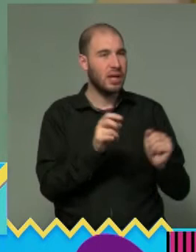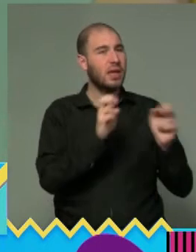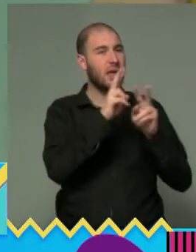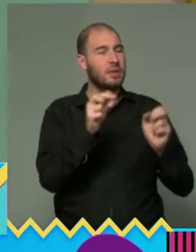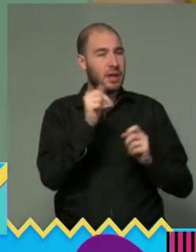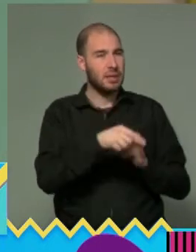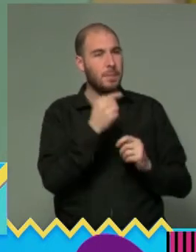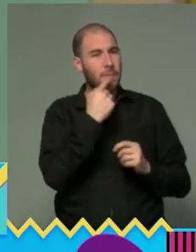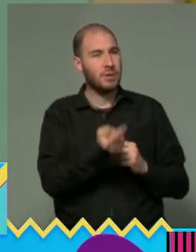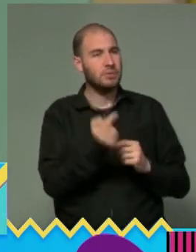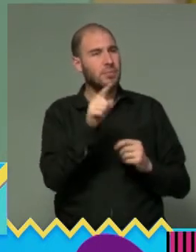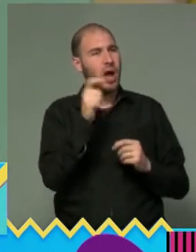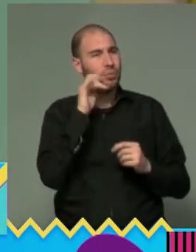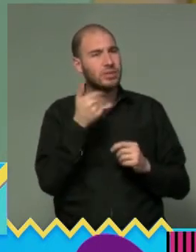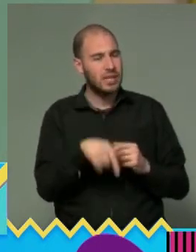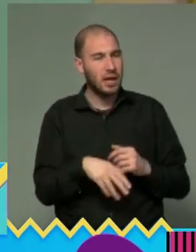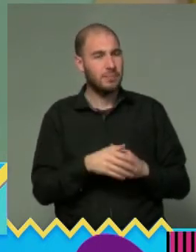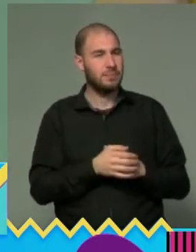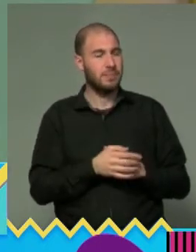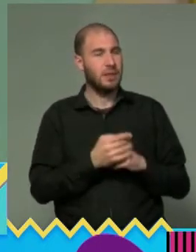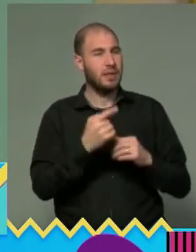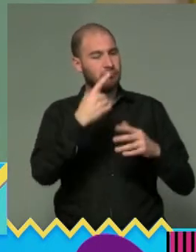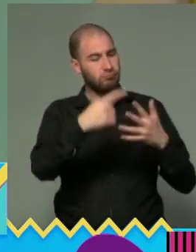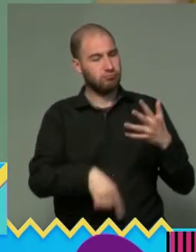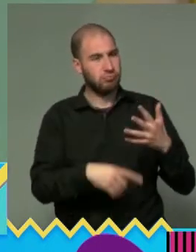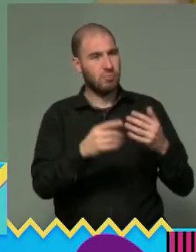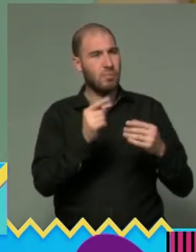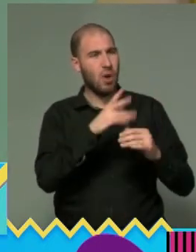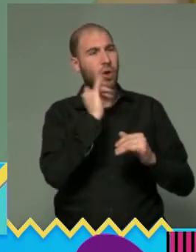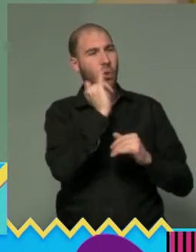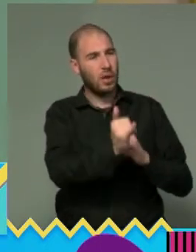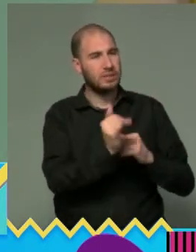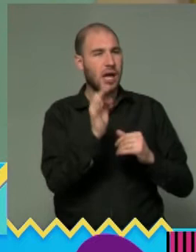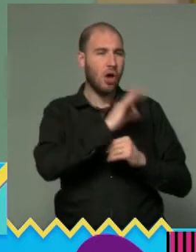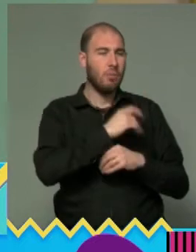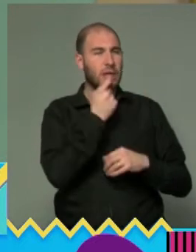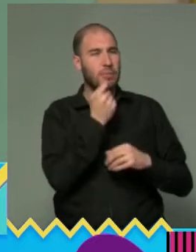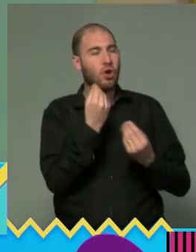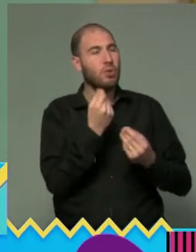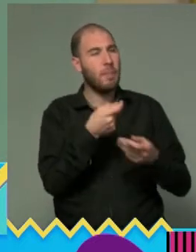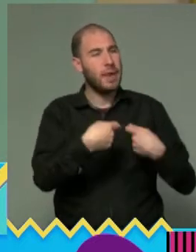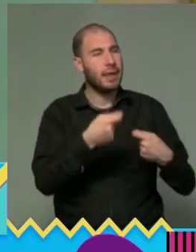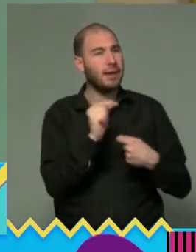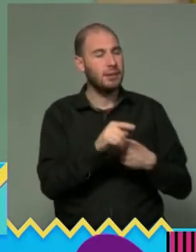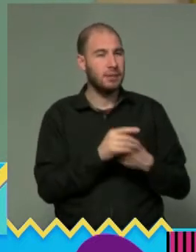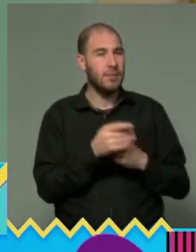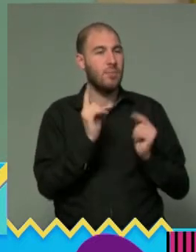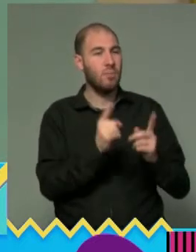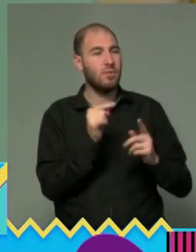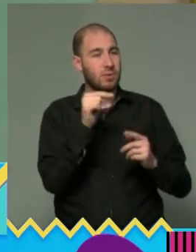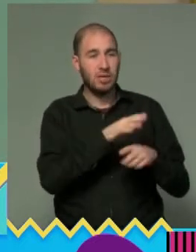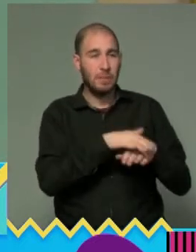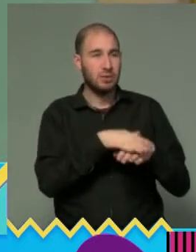a esto, quería preguntarte, Agustina, ¿qué casos te han llegado o cómo se maneja también esa situación, ¿no? En donde el docente es